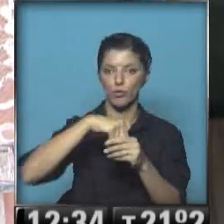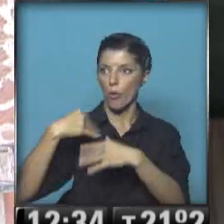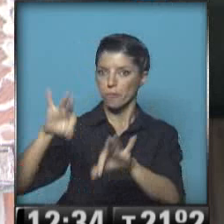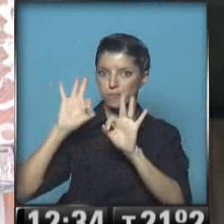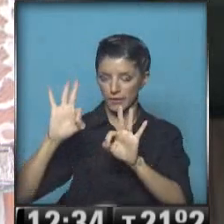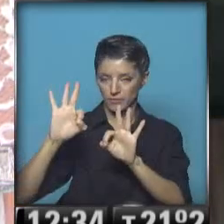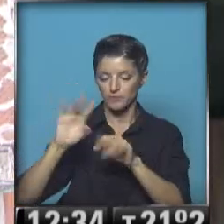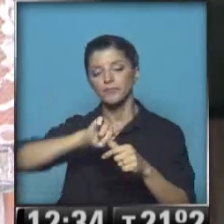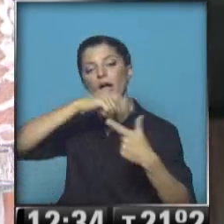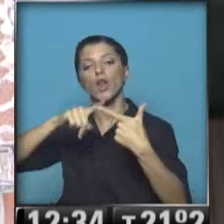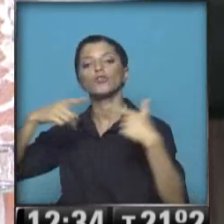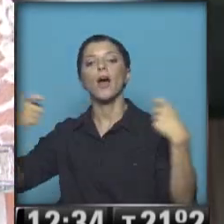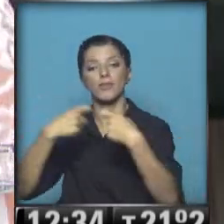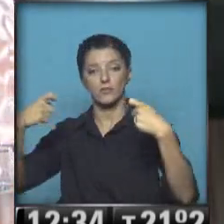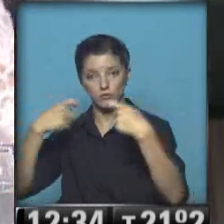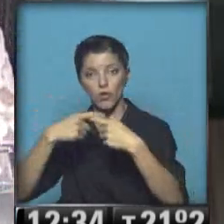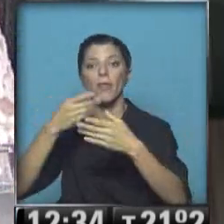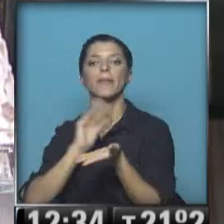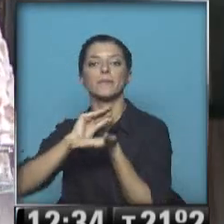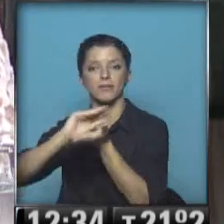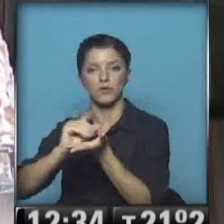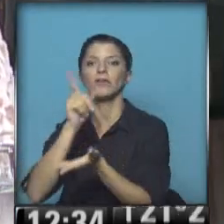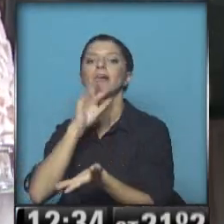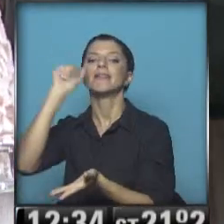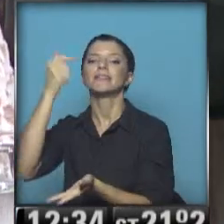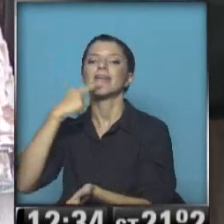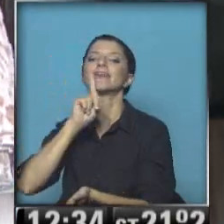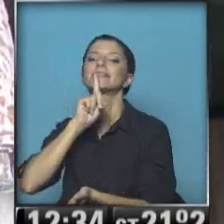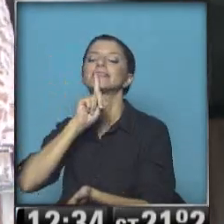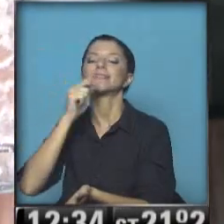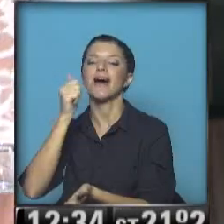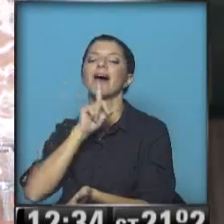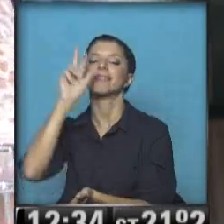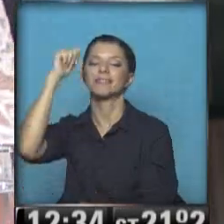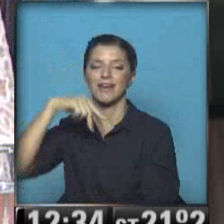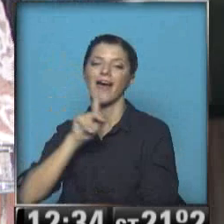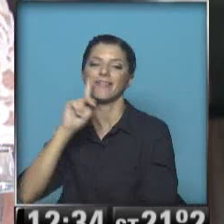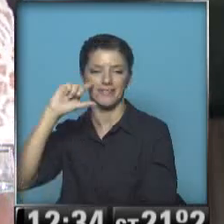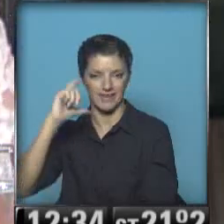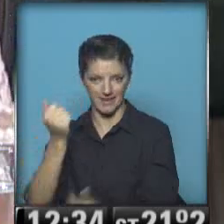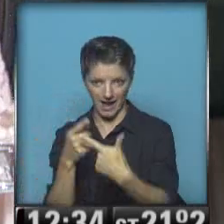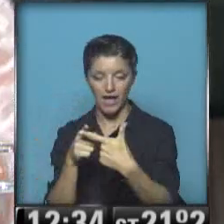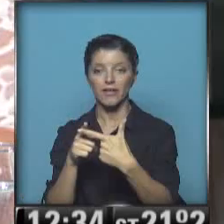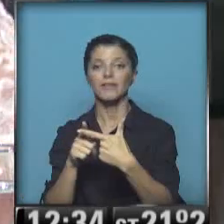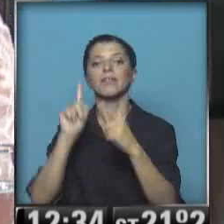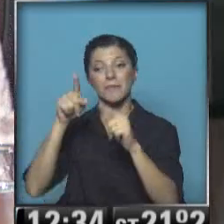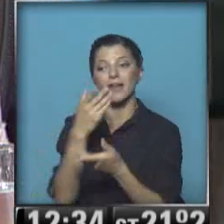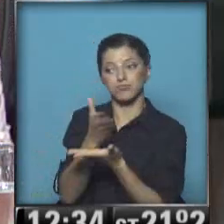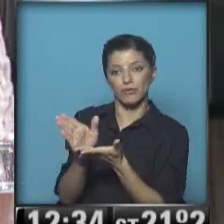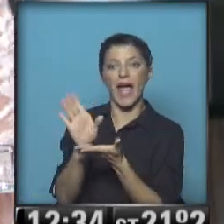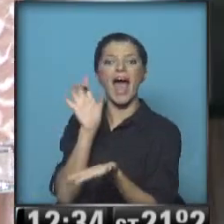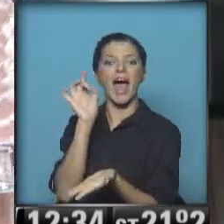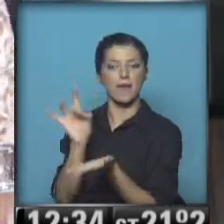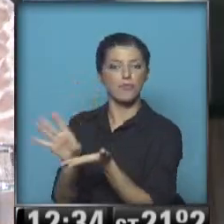es ición de inversión transatlántica Los nombres son difíciles pero también en este caso se excluye a Rusia y se trata de que